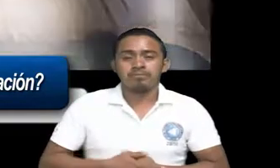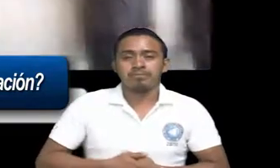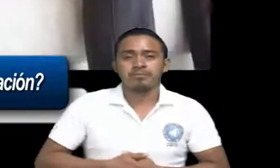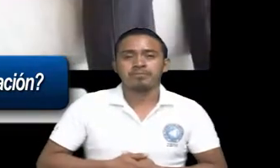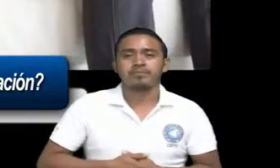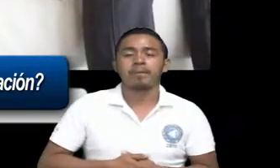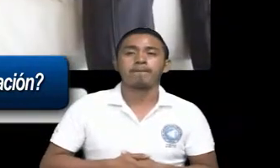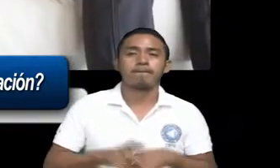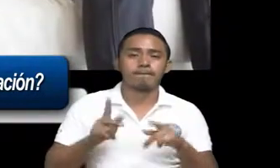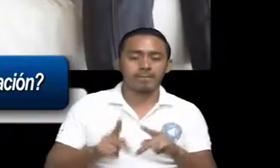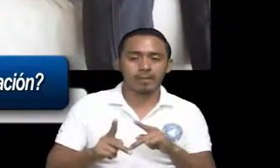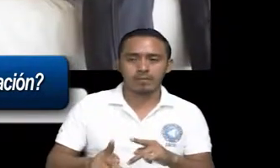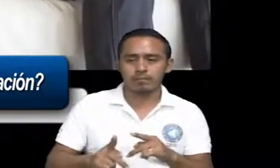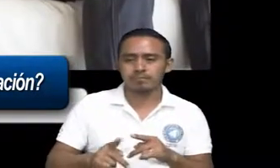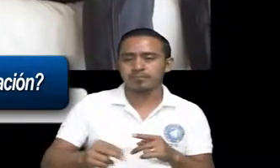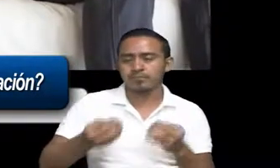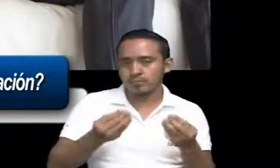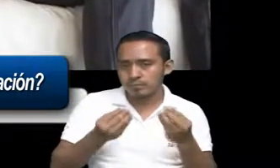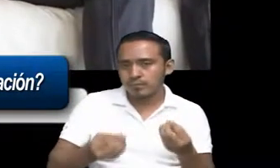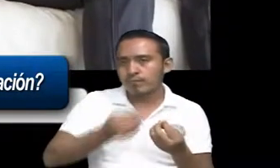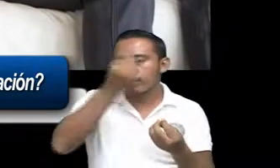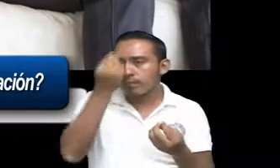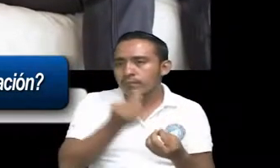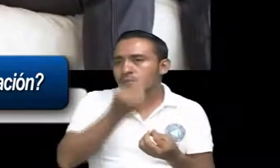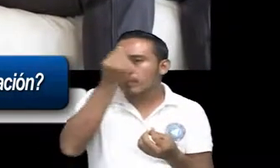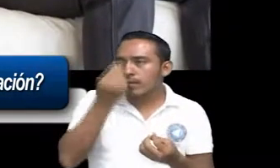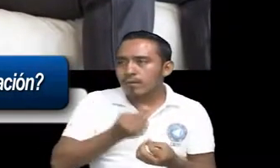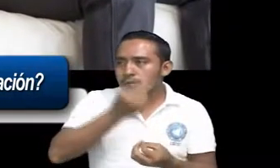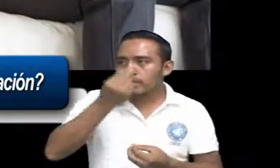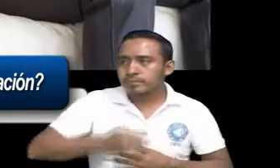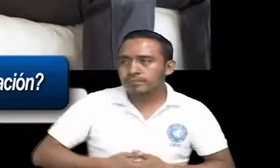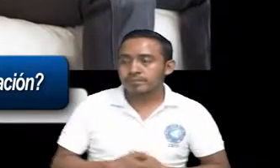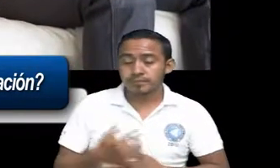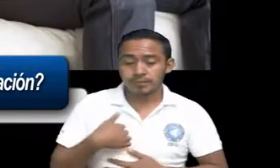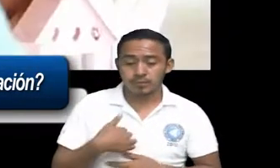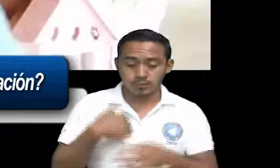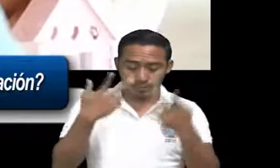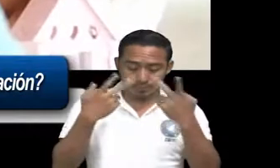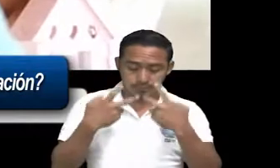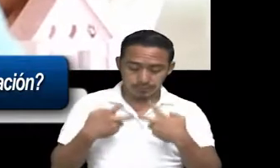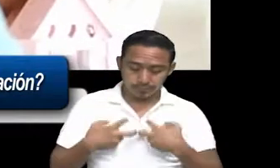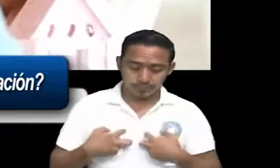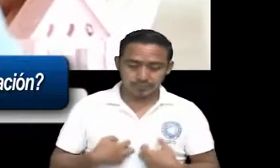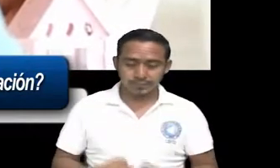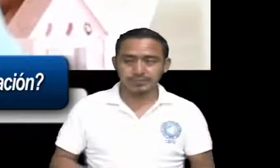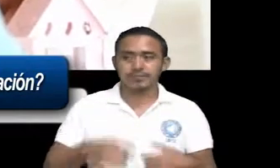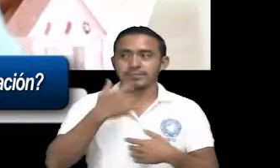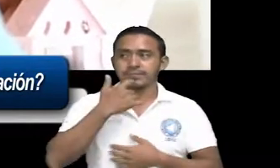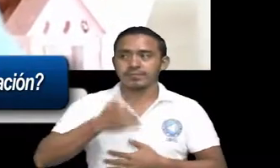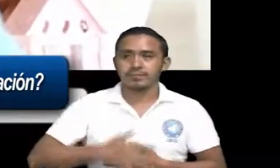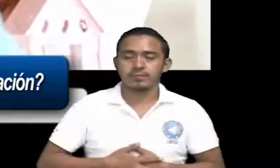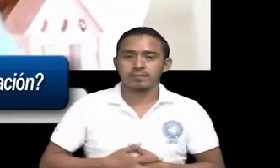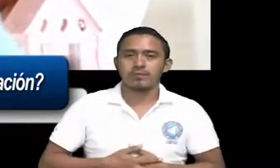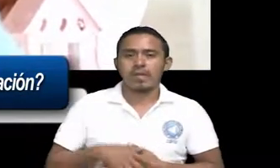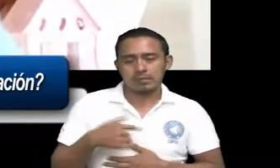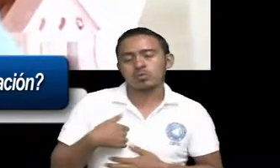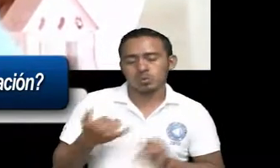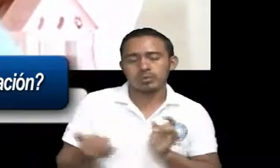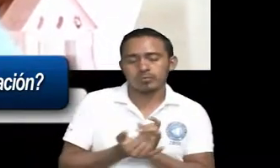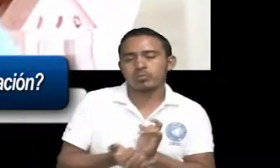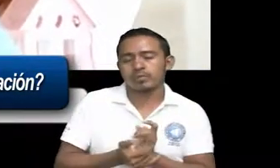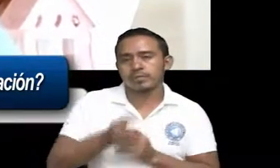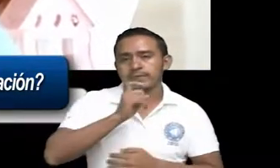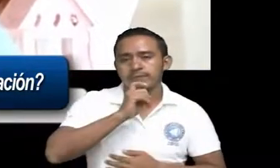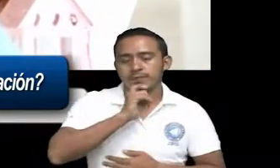la mayoría de nuestras consultas clínicas, cuando la persona se describe a sí misma, llega al punto de decir, también soy celosa